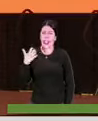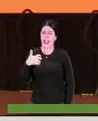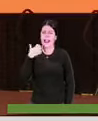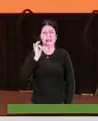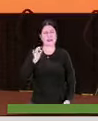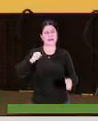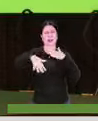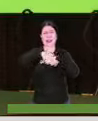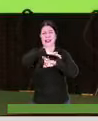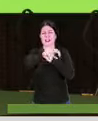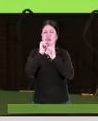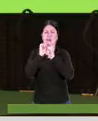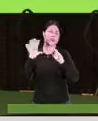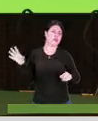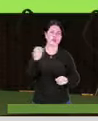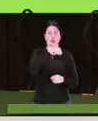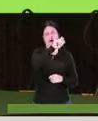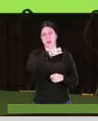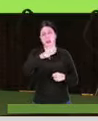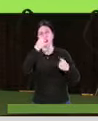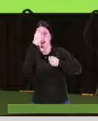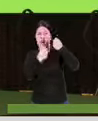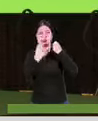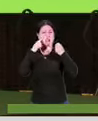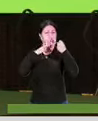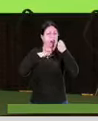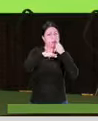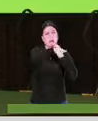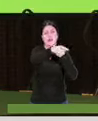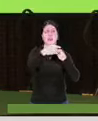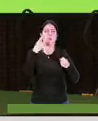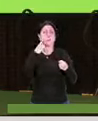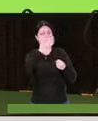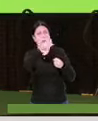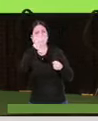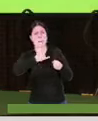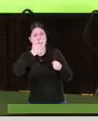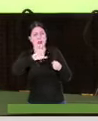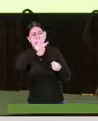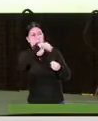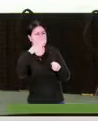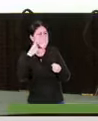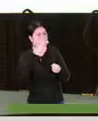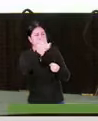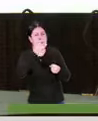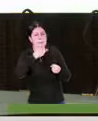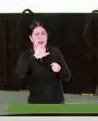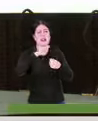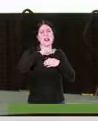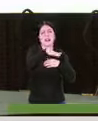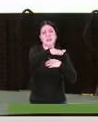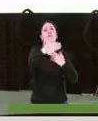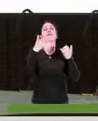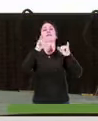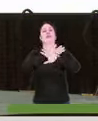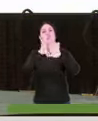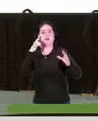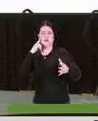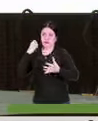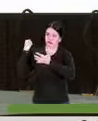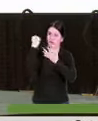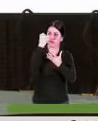nuestros conductores que se quejaban por el deterioro de la malla vial, sobre todo de la terminal Salitre. Pues bien, hicimos una inversión, como lo mostraba